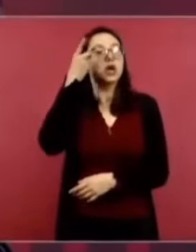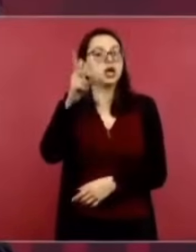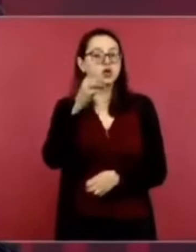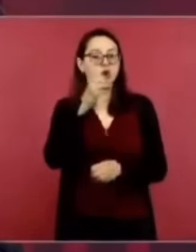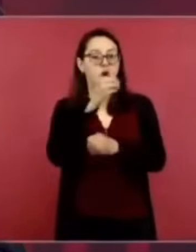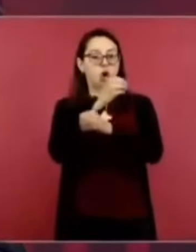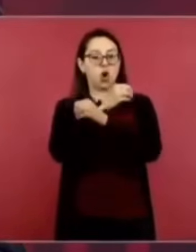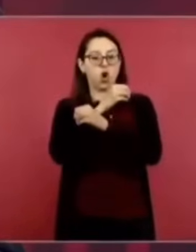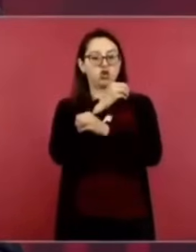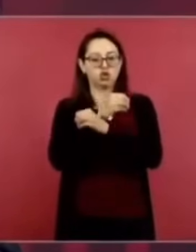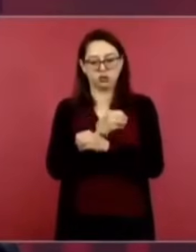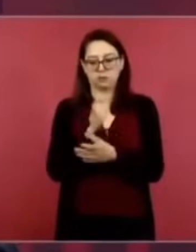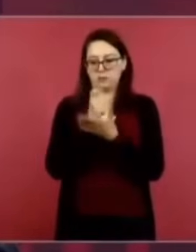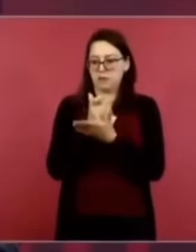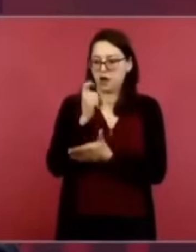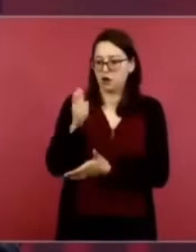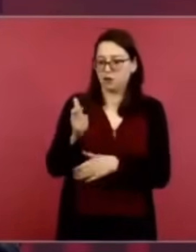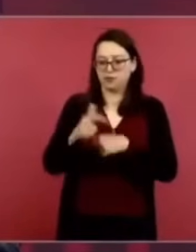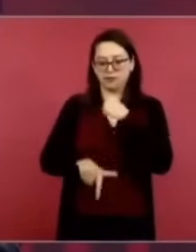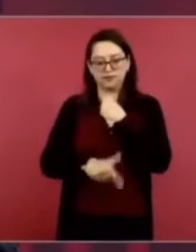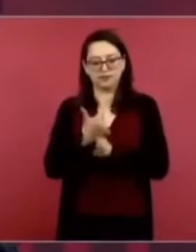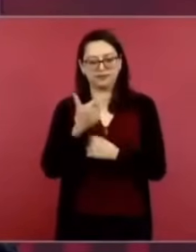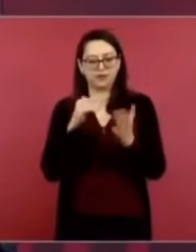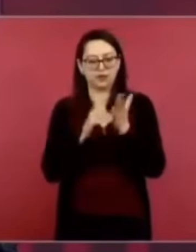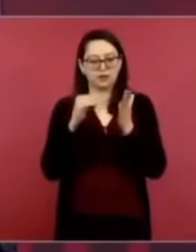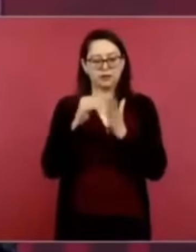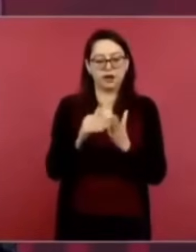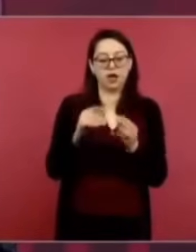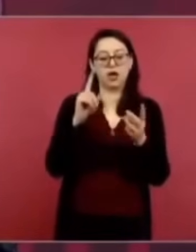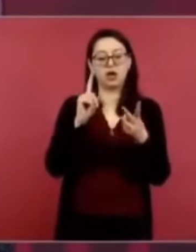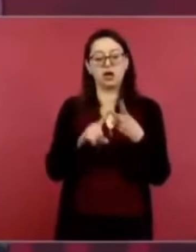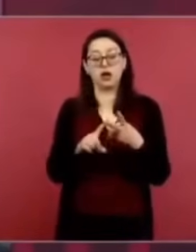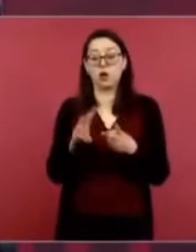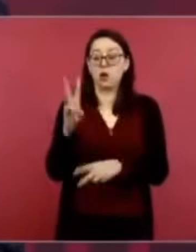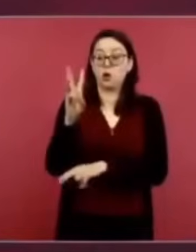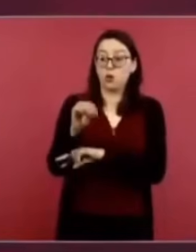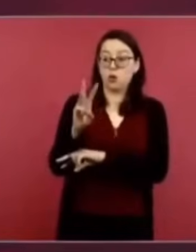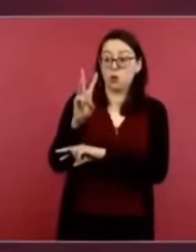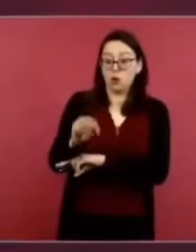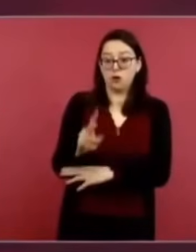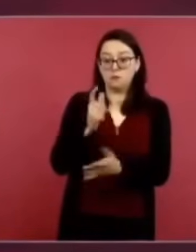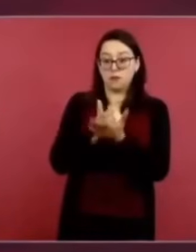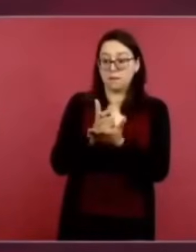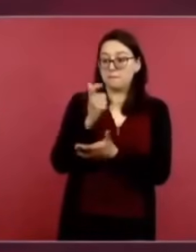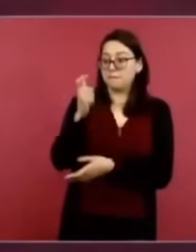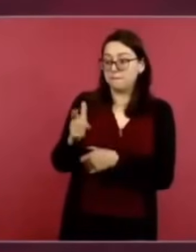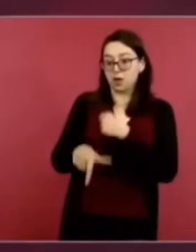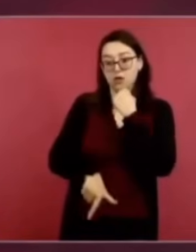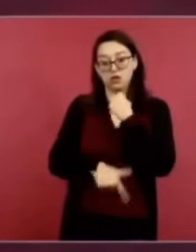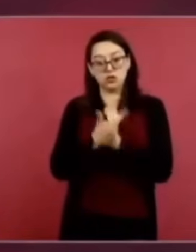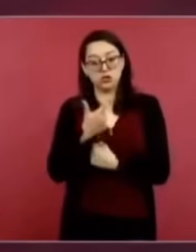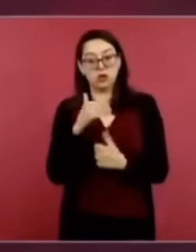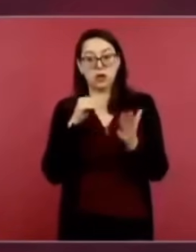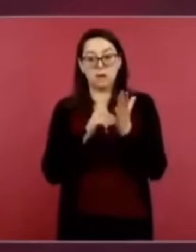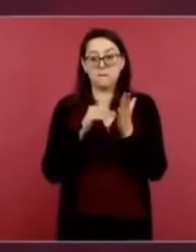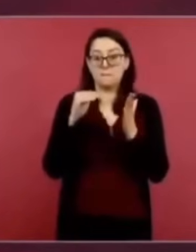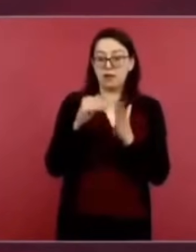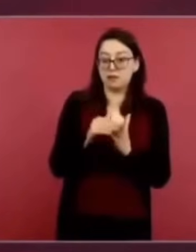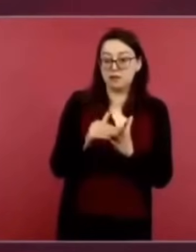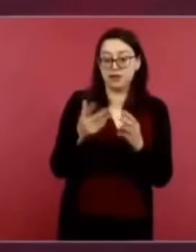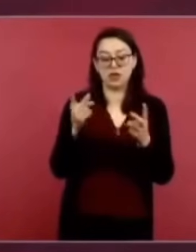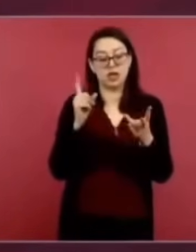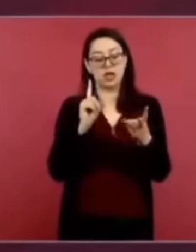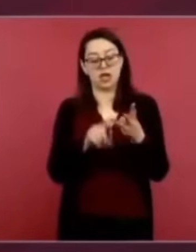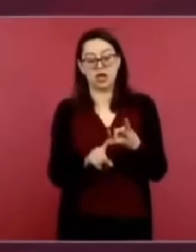o Walmart, que pagaron 12 mil millones, o